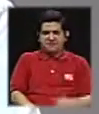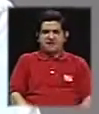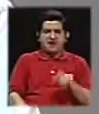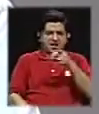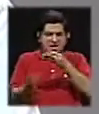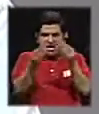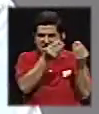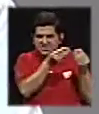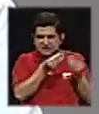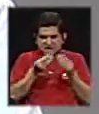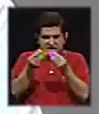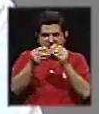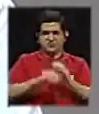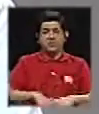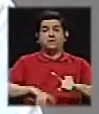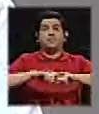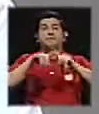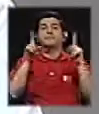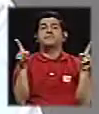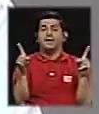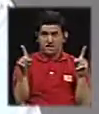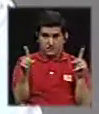el territorio. Uh-huh. Pero